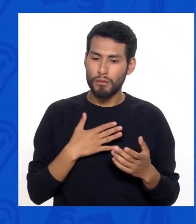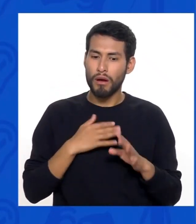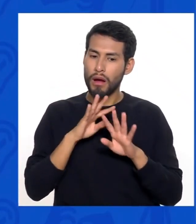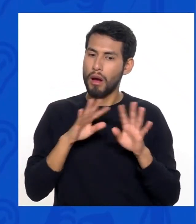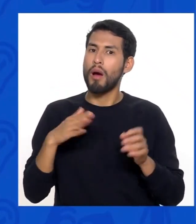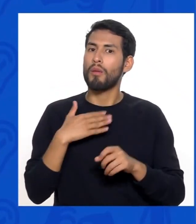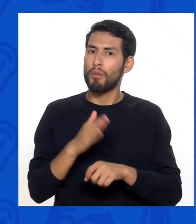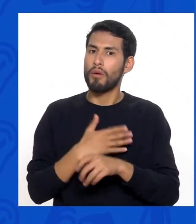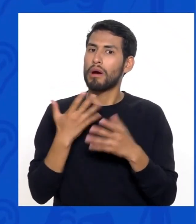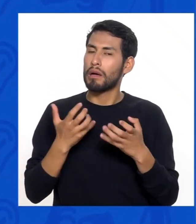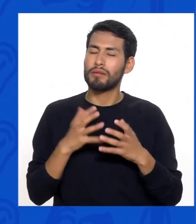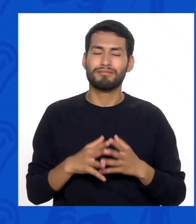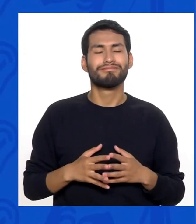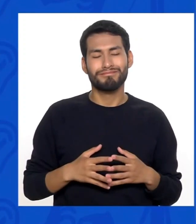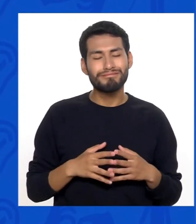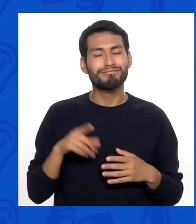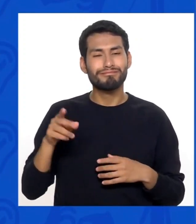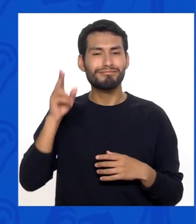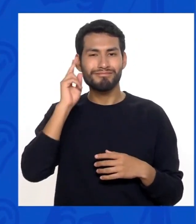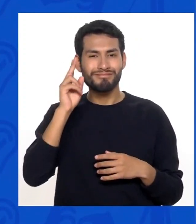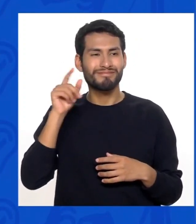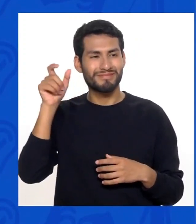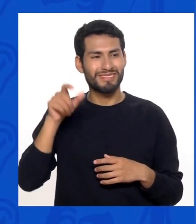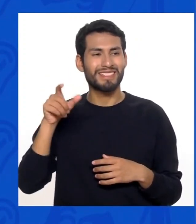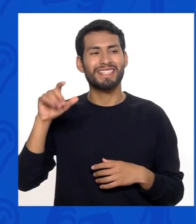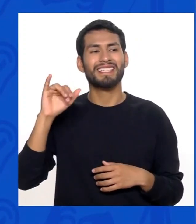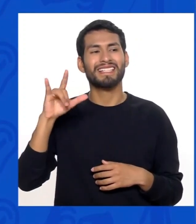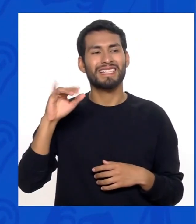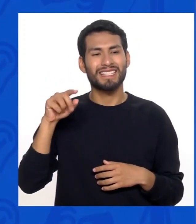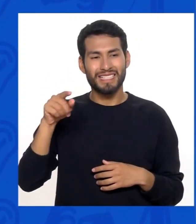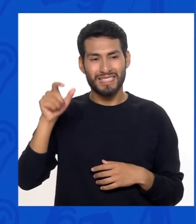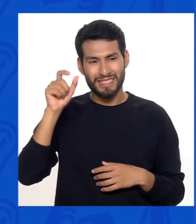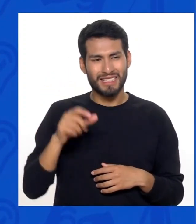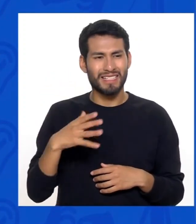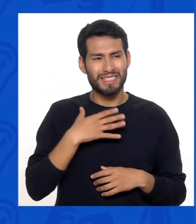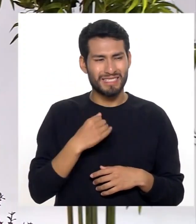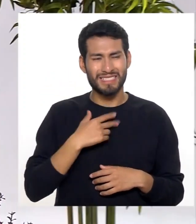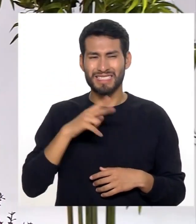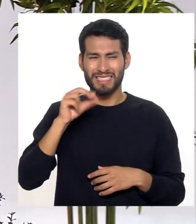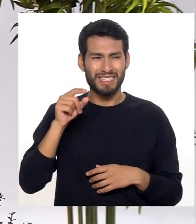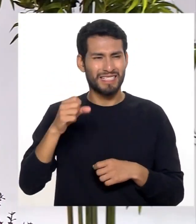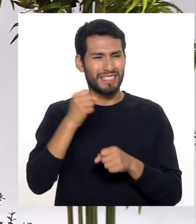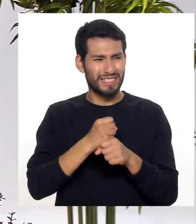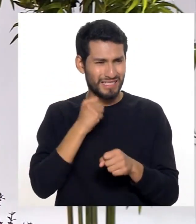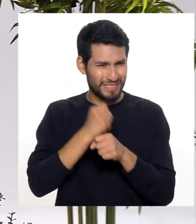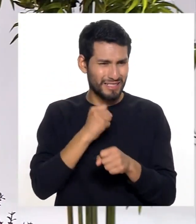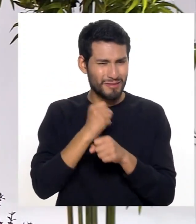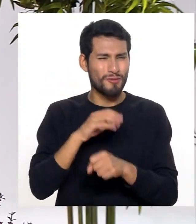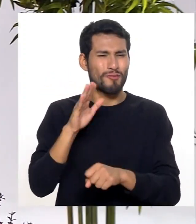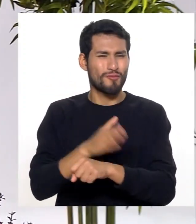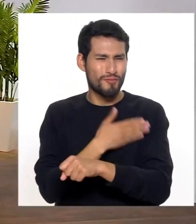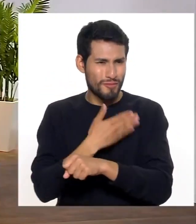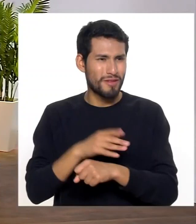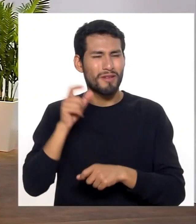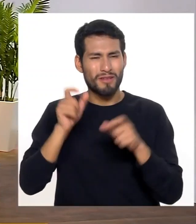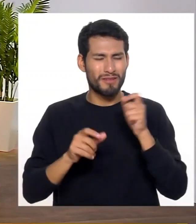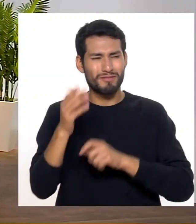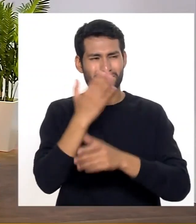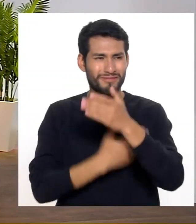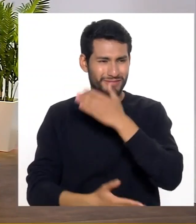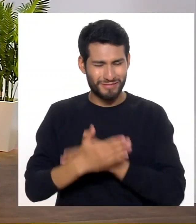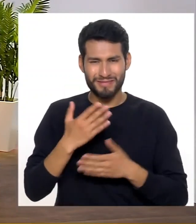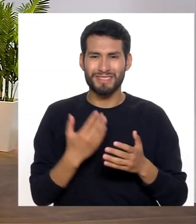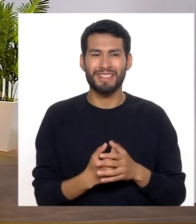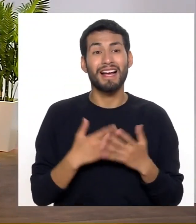banda de músicos. Y con la profesora Eliana Cabello, que es una persona que tiene más de 30 años trabajando música en personas con